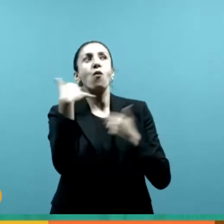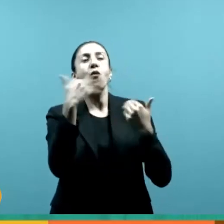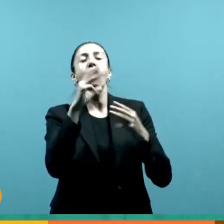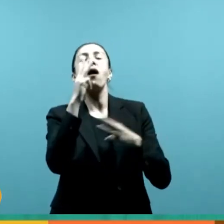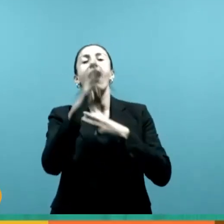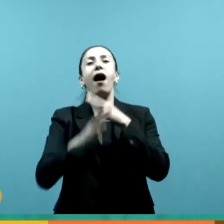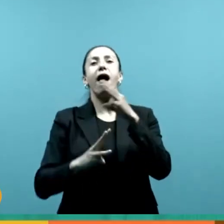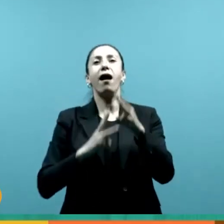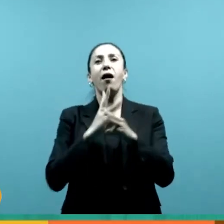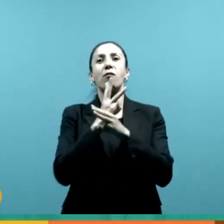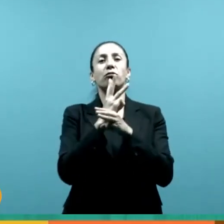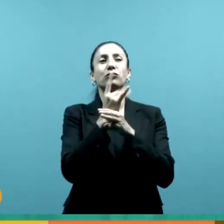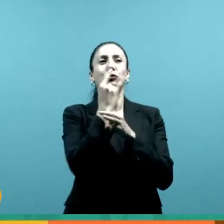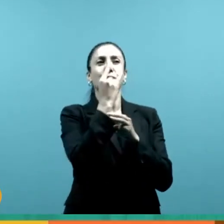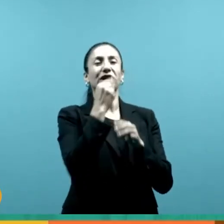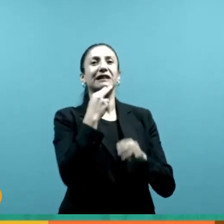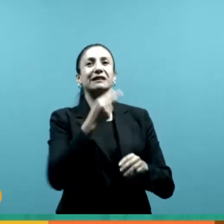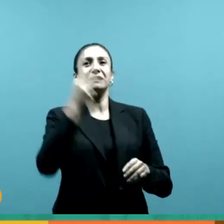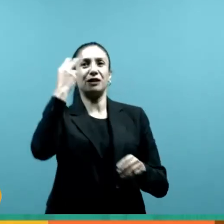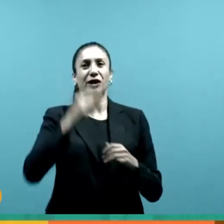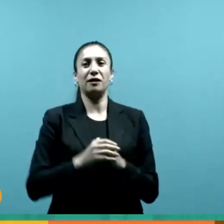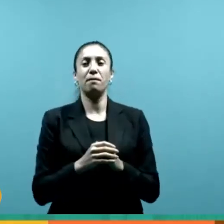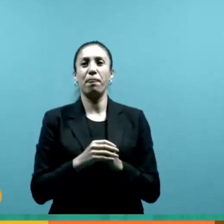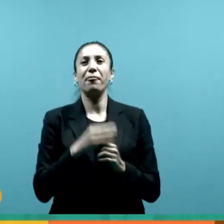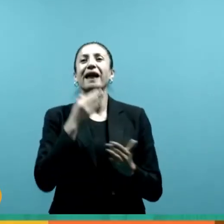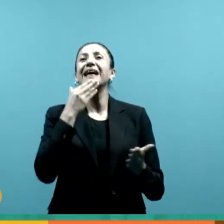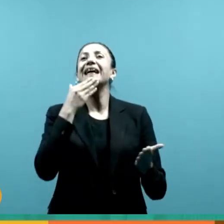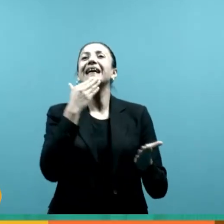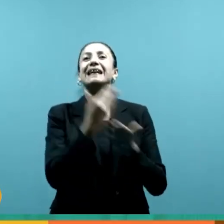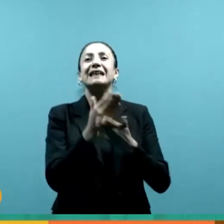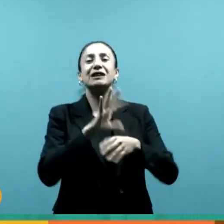mundo. Claro que sí, doctor Paweł